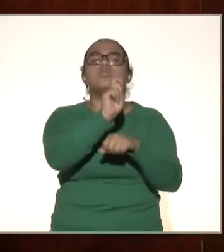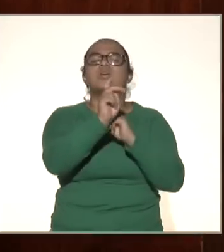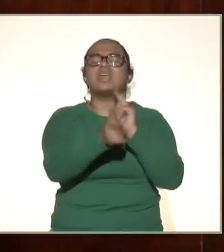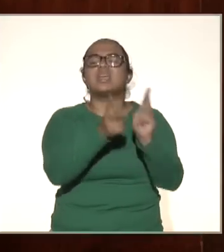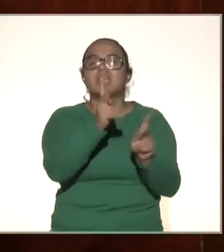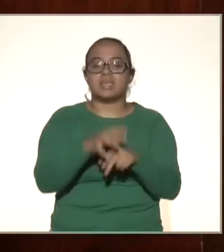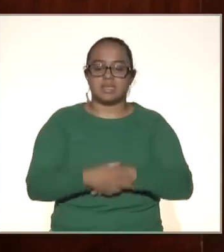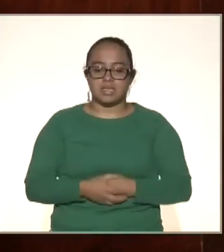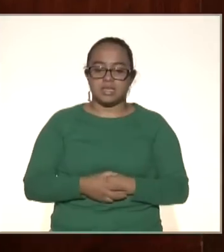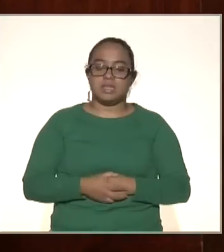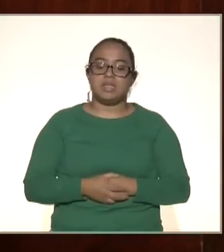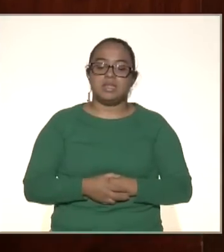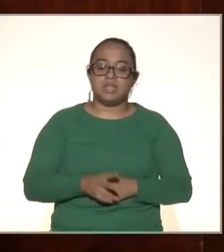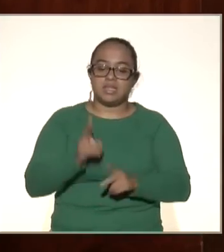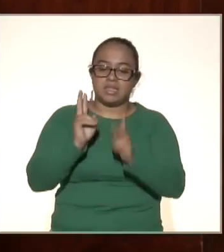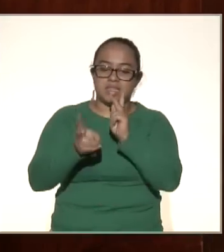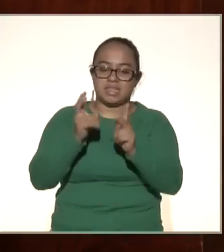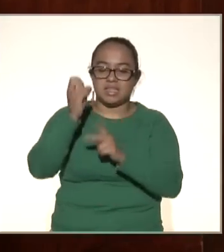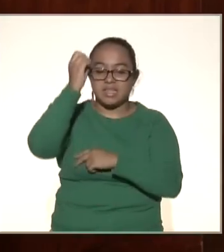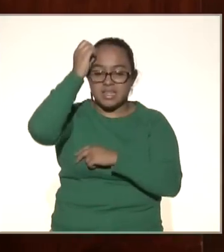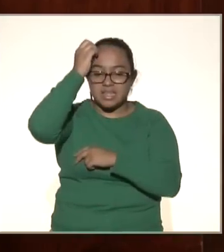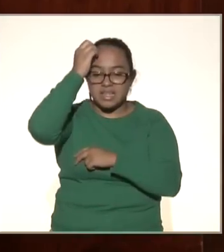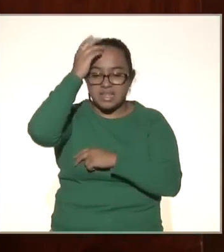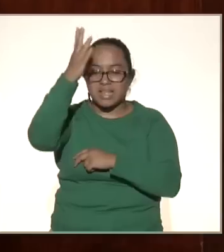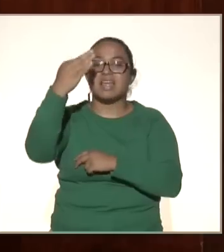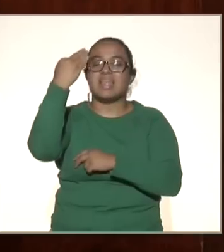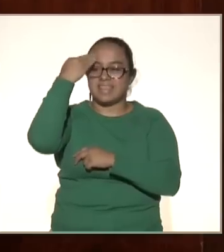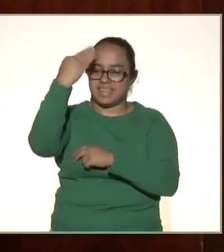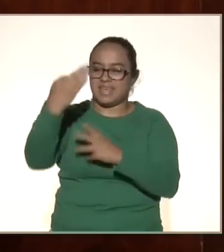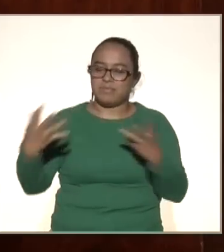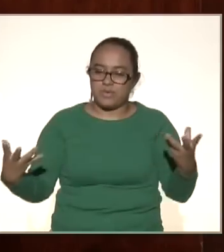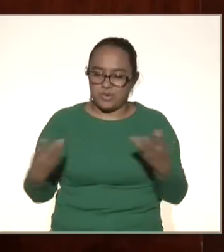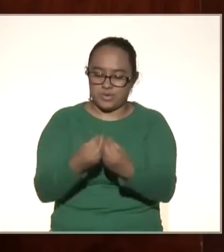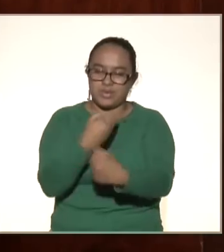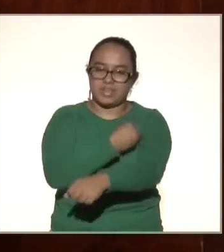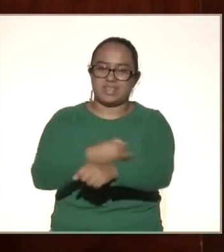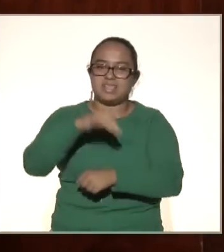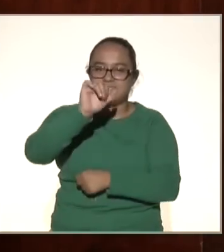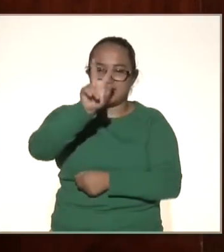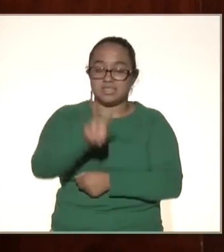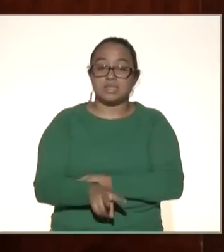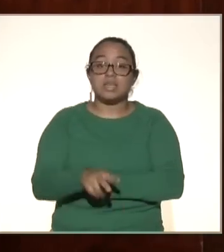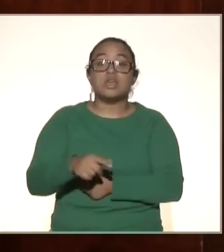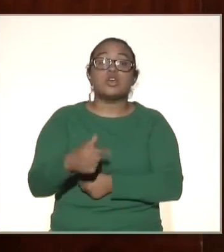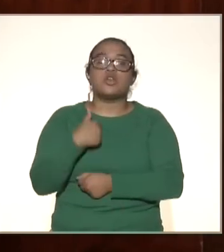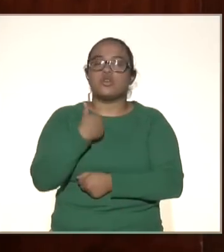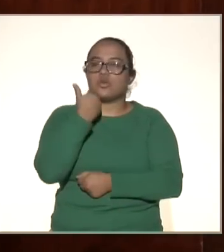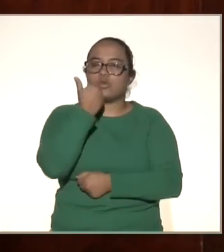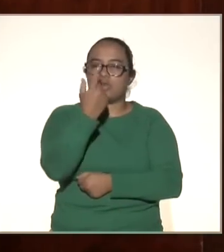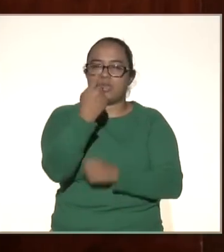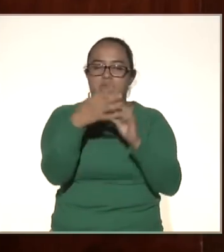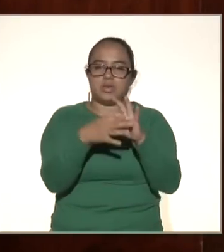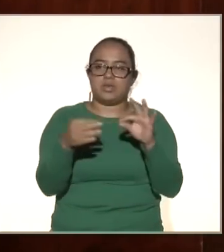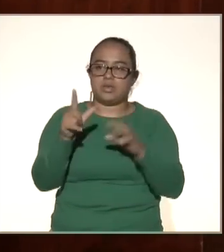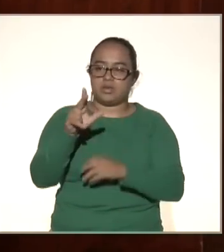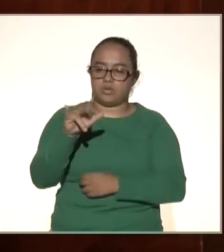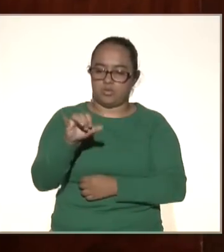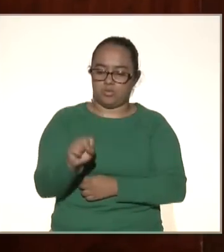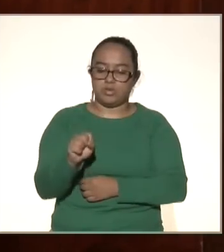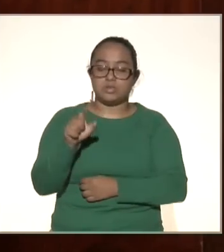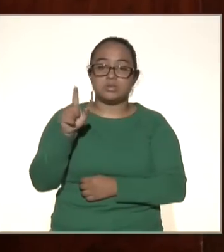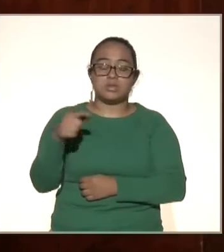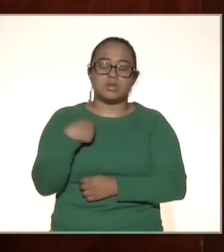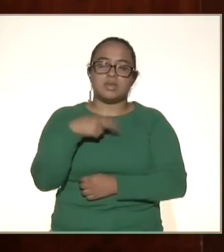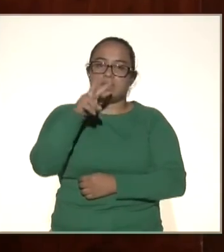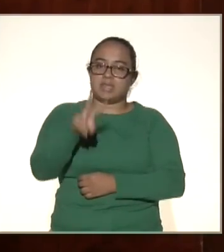Híjole, vamos a hablar Del se me olvidó tiempo el tema, en familia. del tiempo en familia, es muy Ya. cierto. Yo, por supuesto, quiero cerrar con un comentario de Luisa Díaz, quien nos dijo: